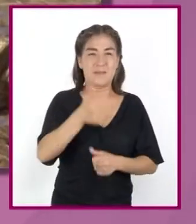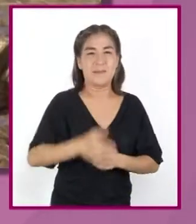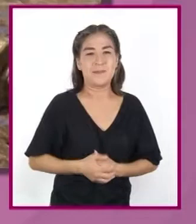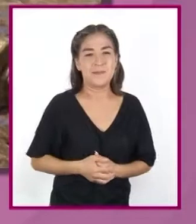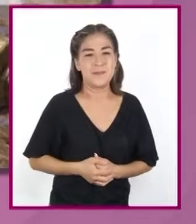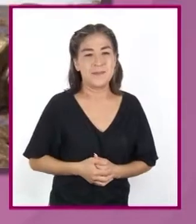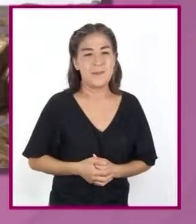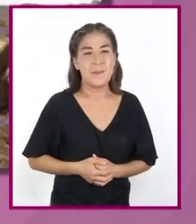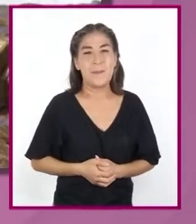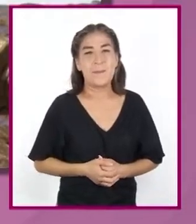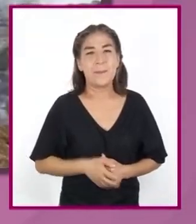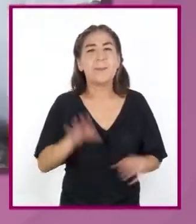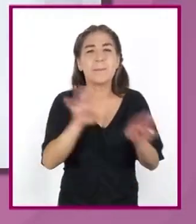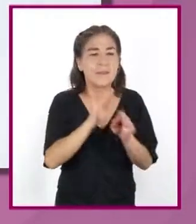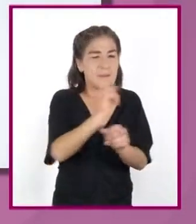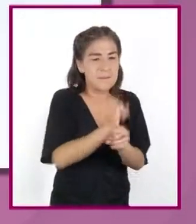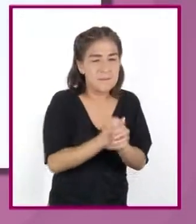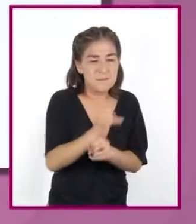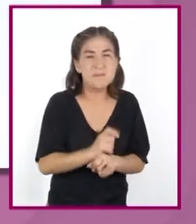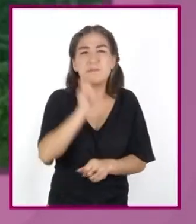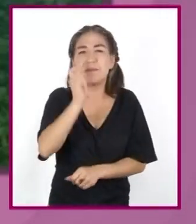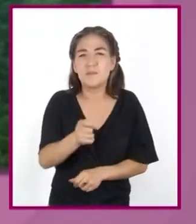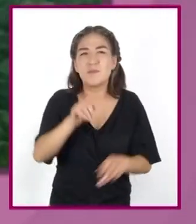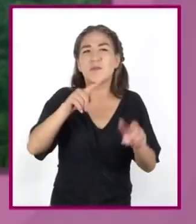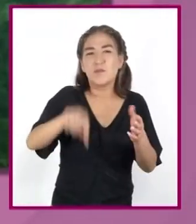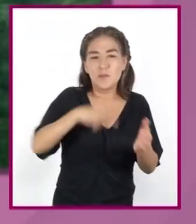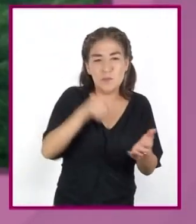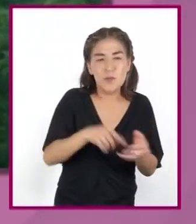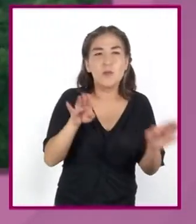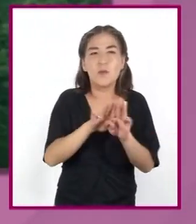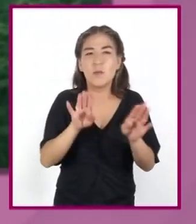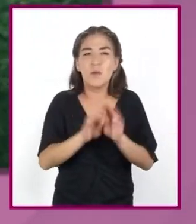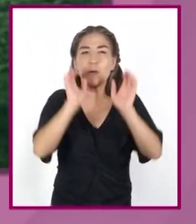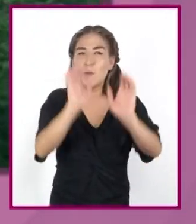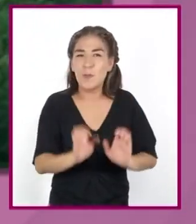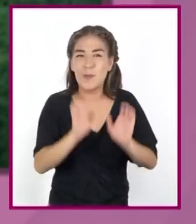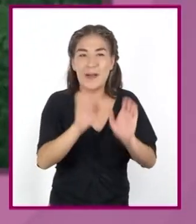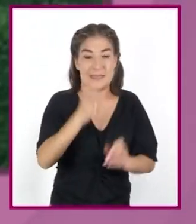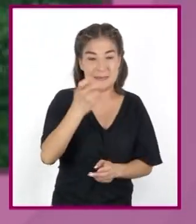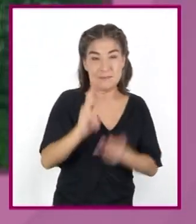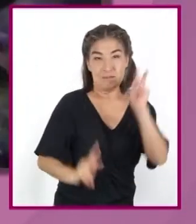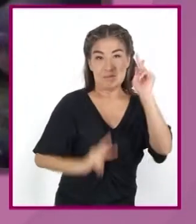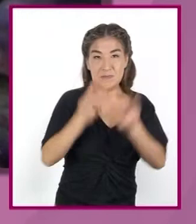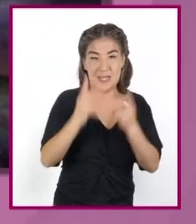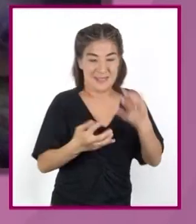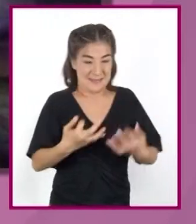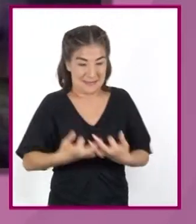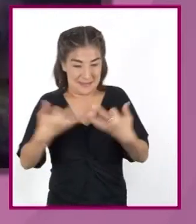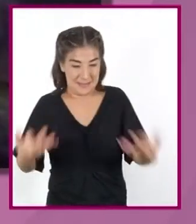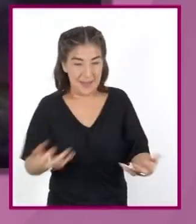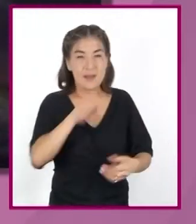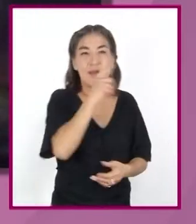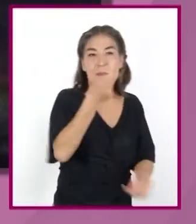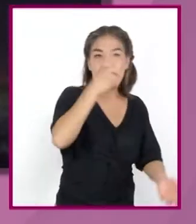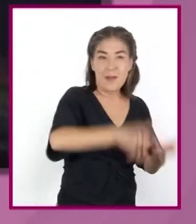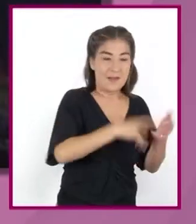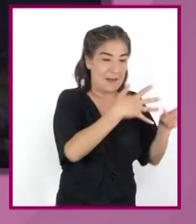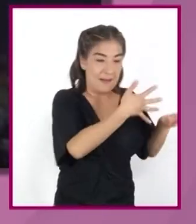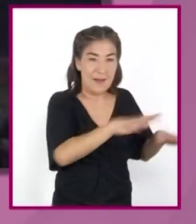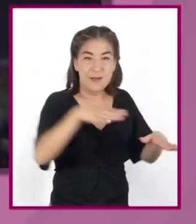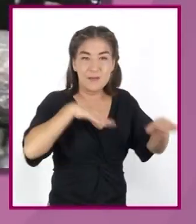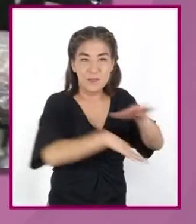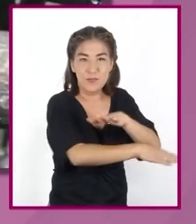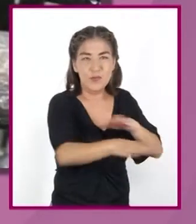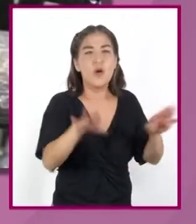Además, detallados estudios de vacíos y omisiones en conservación, tanto de la biodiversidad terrestre como marina, han